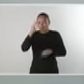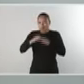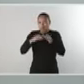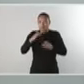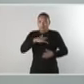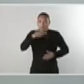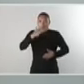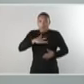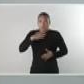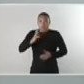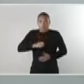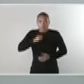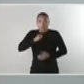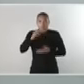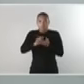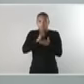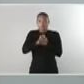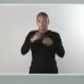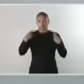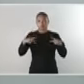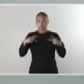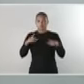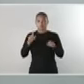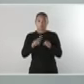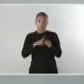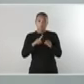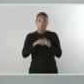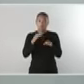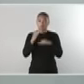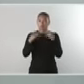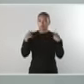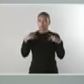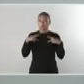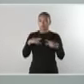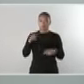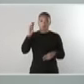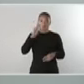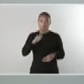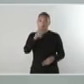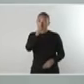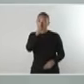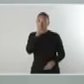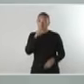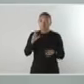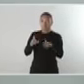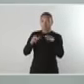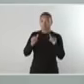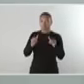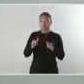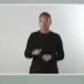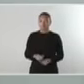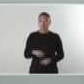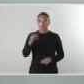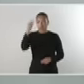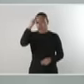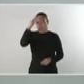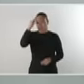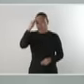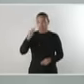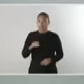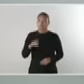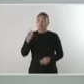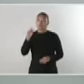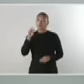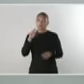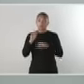han acumulado en contra estos miserables mentirosos y rateros a este señor del partido culpable de